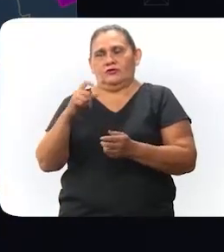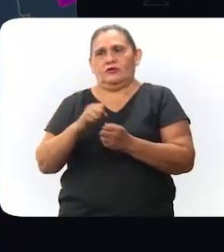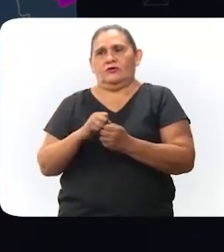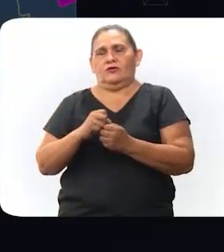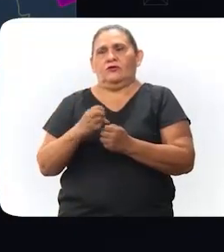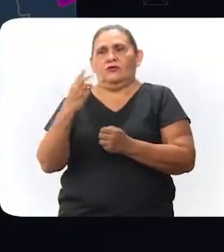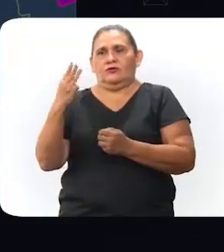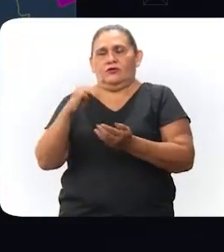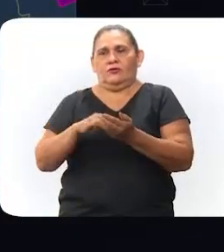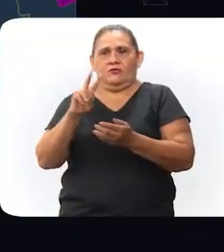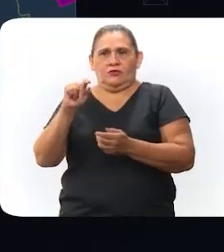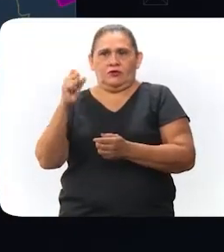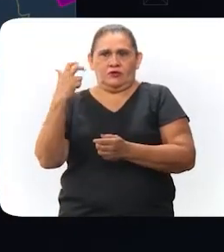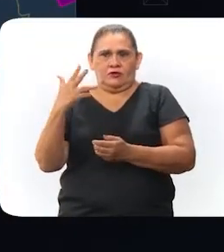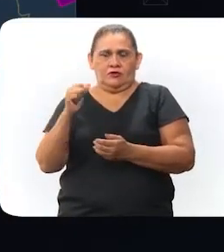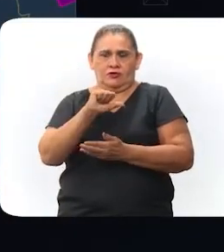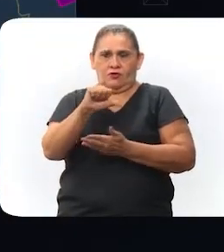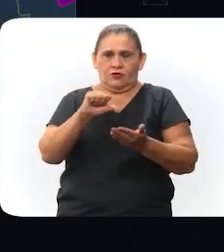la zona centro,